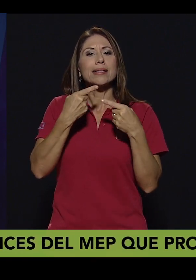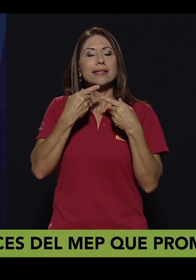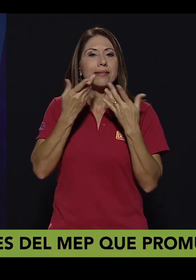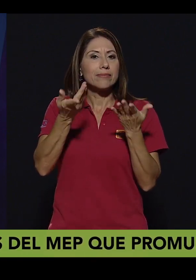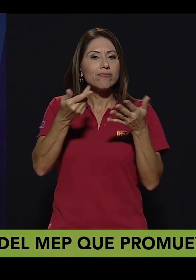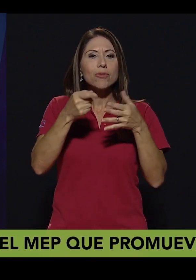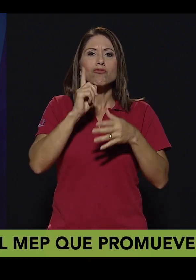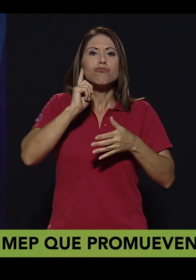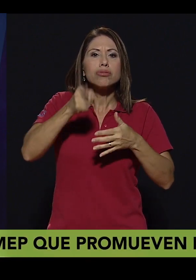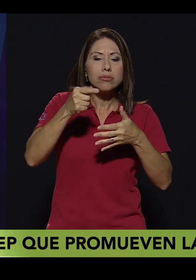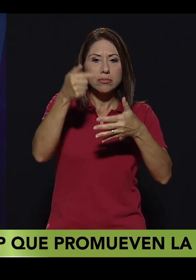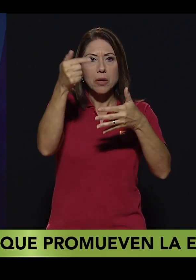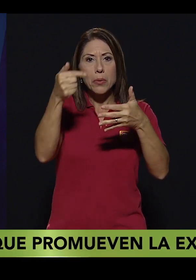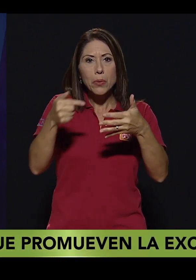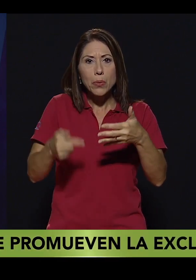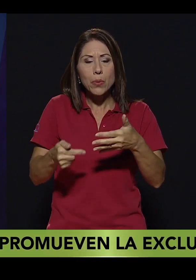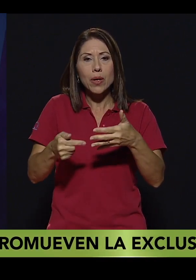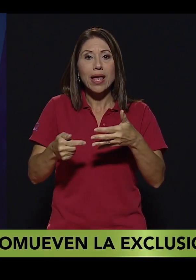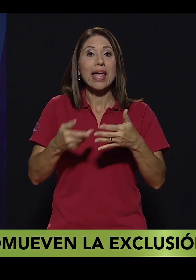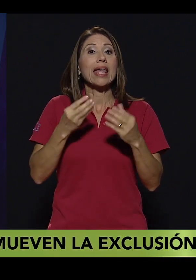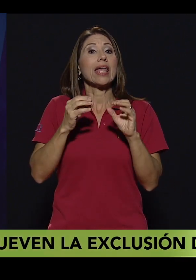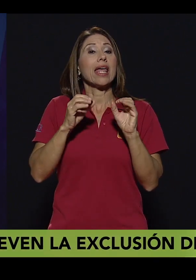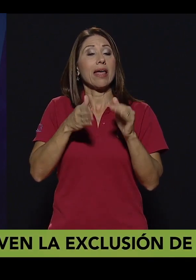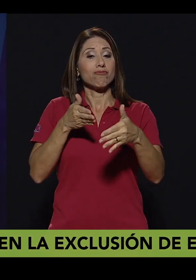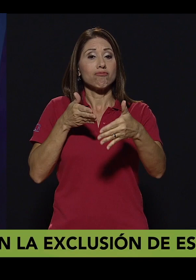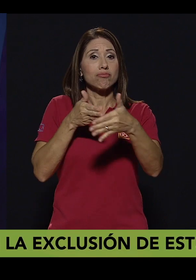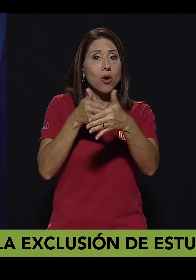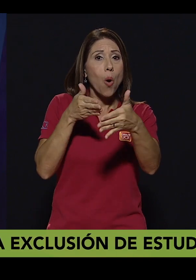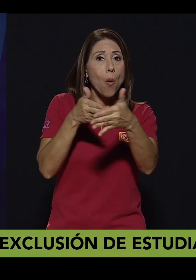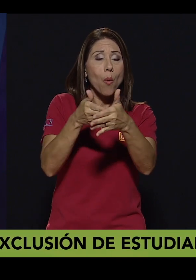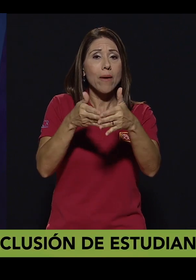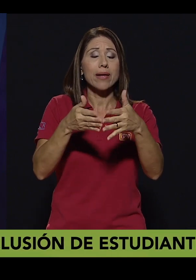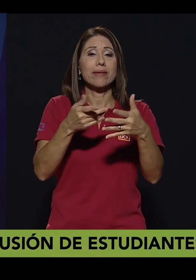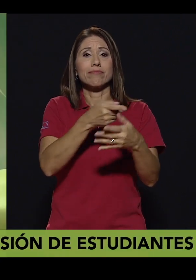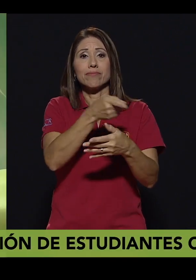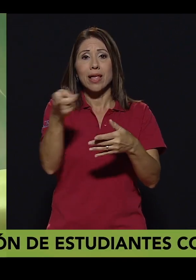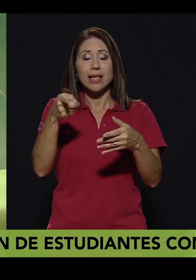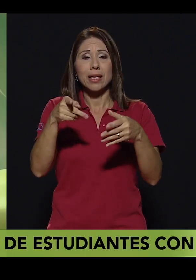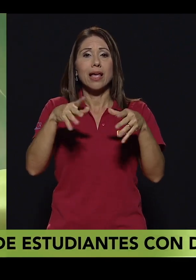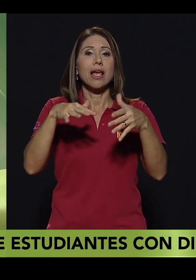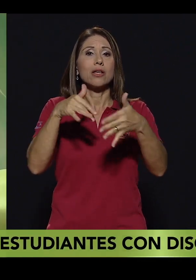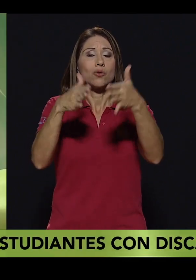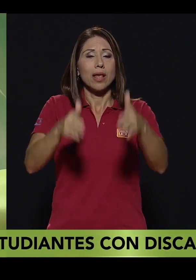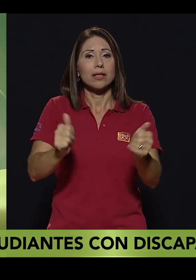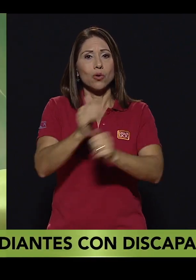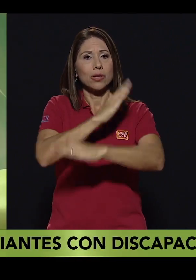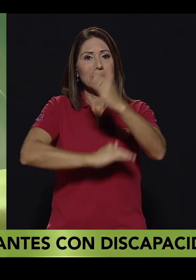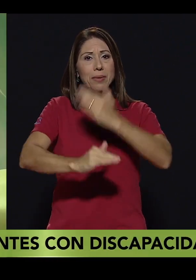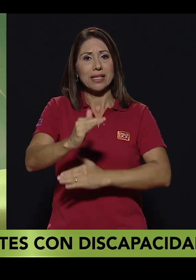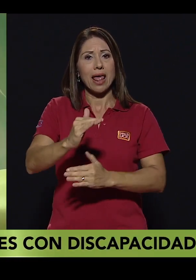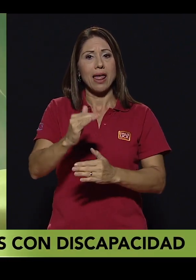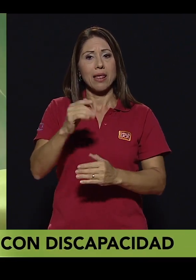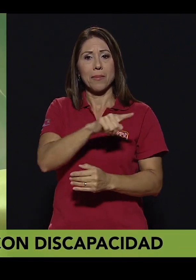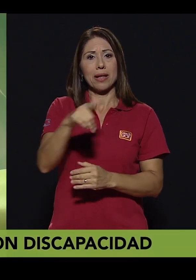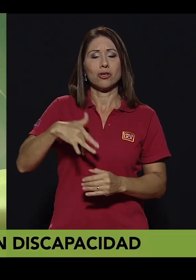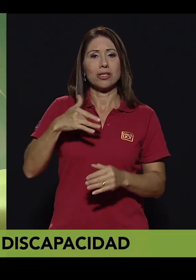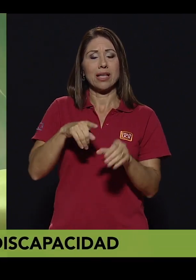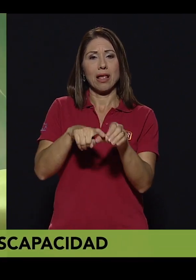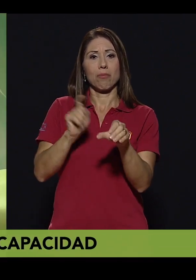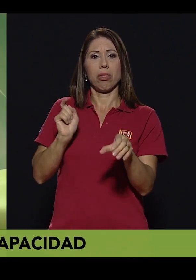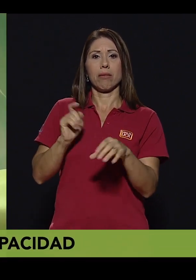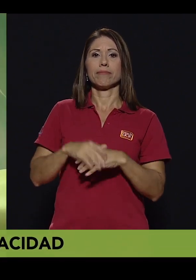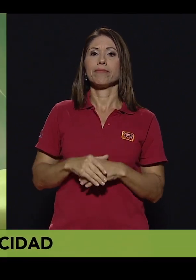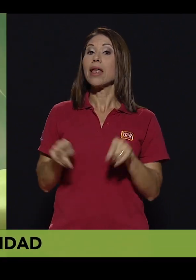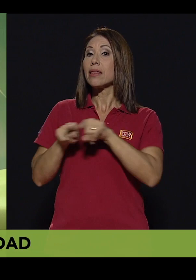atentan o promueven una exclusión de los estudiantes con discapacidad también mencionaba roxette es importante que